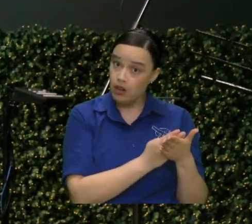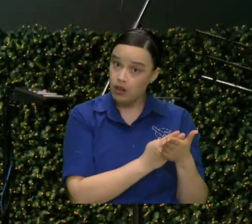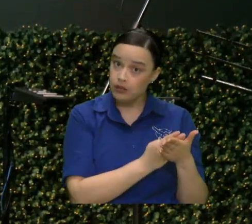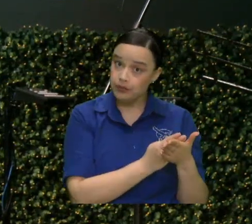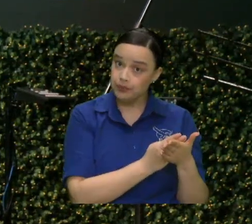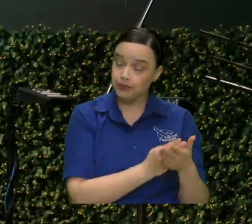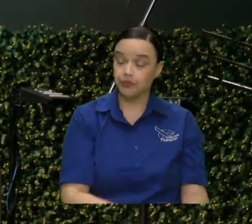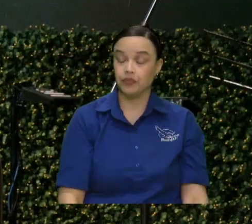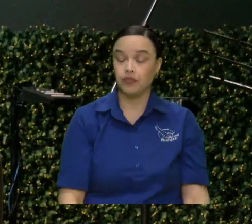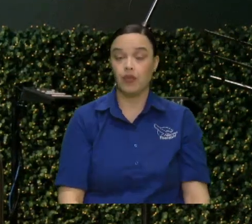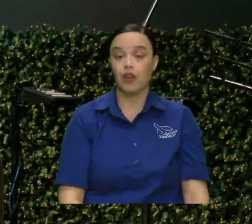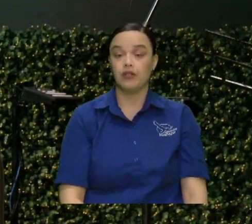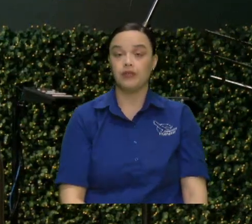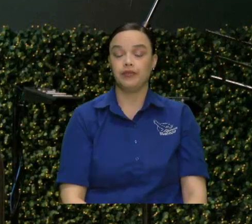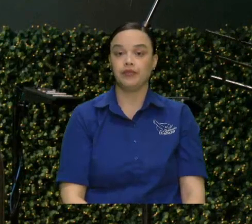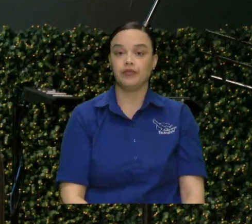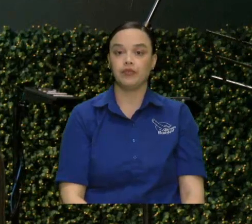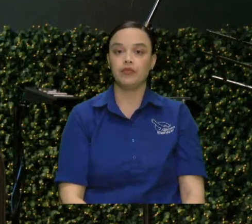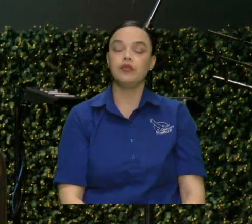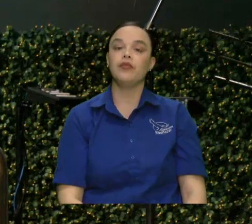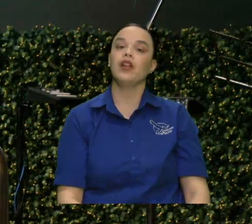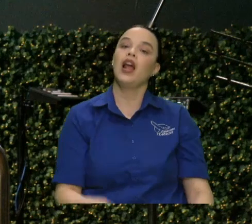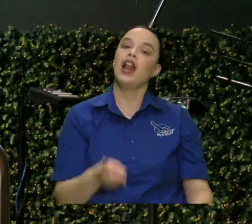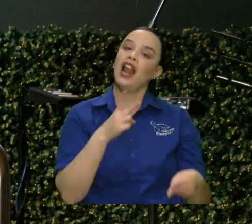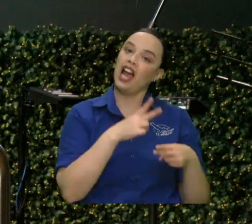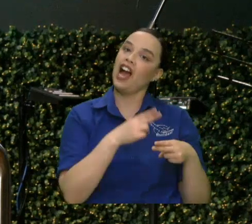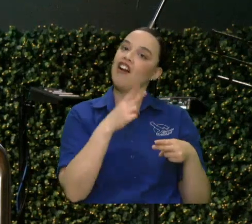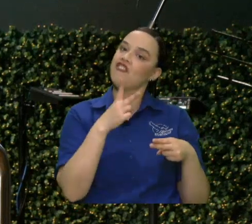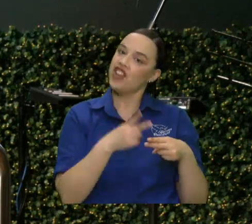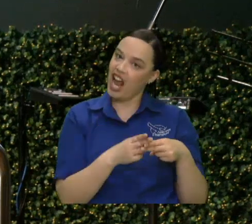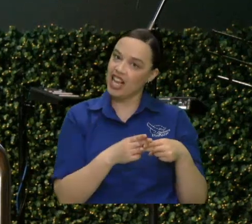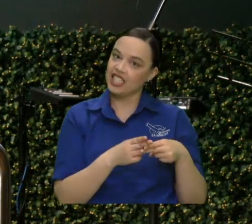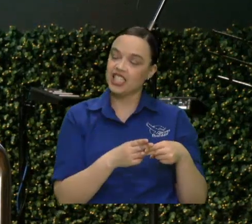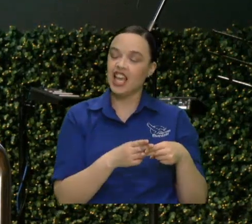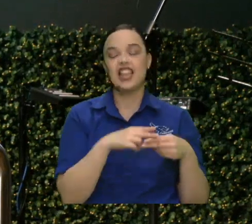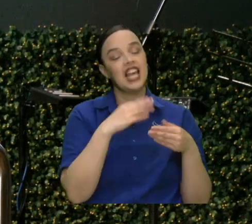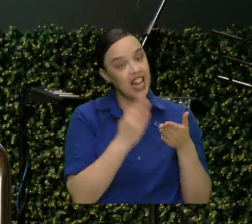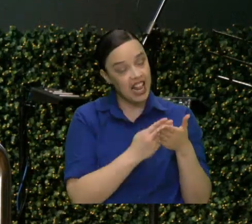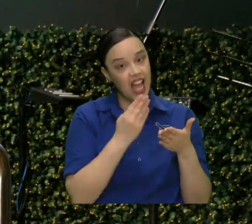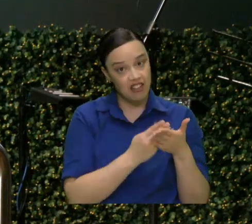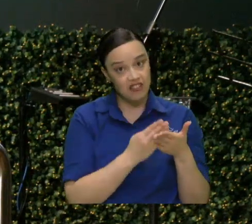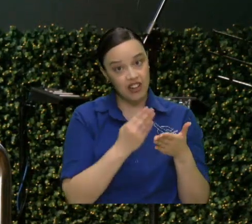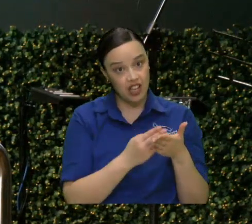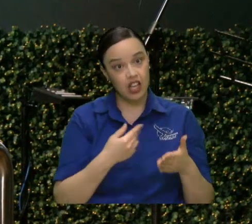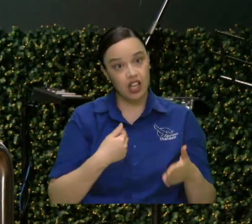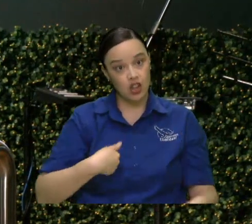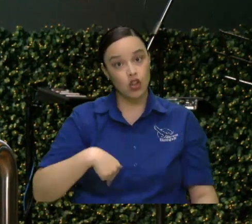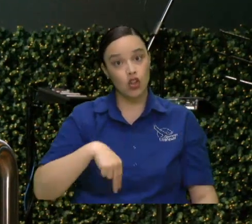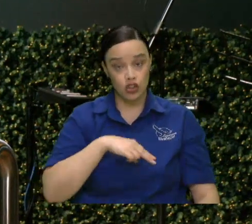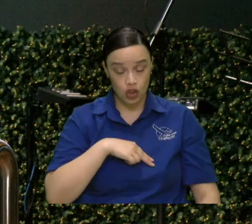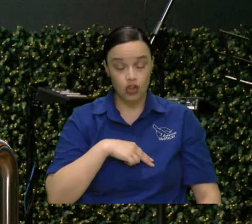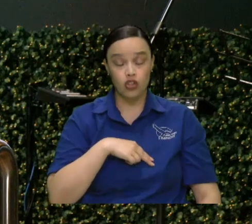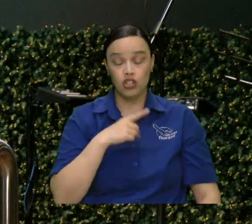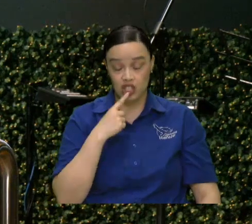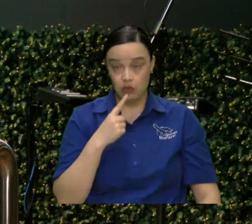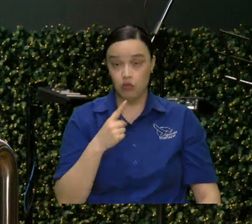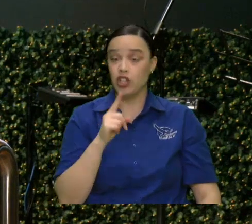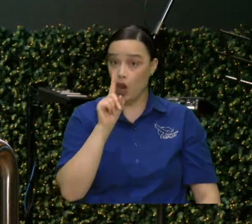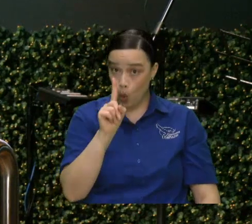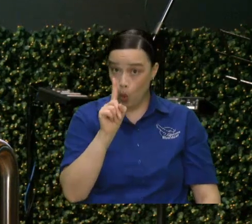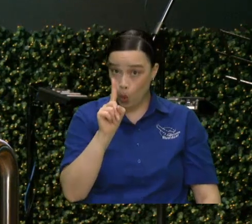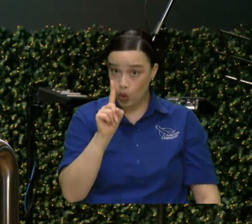texto bueno no aquella frase muy famosa que obviamente es bíblica que nosotros tenemos que dice que uno hará huir a